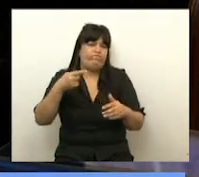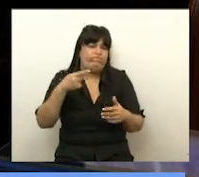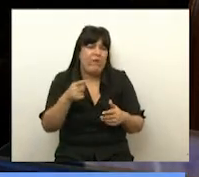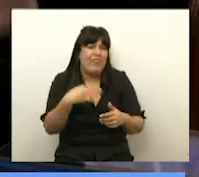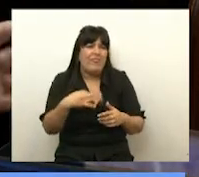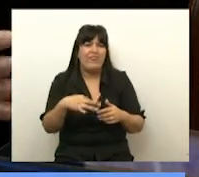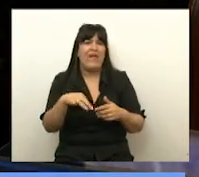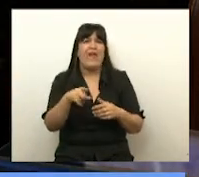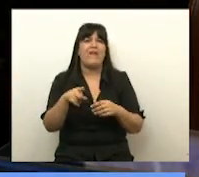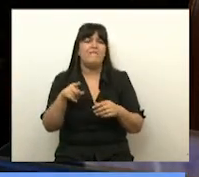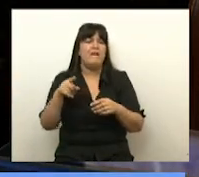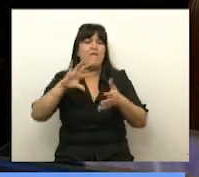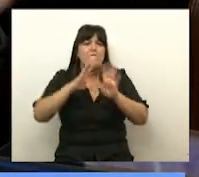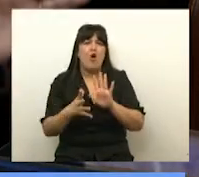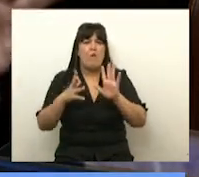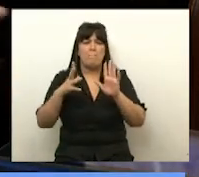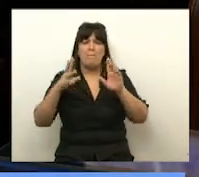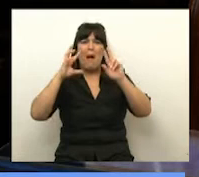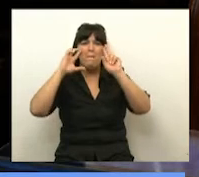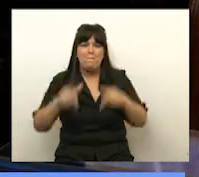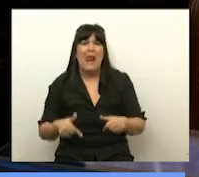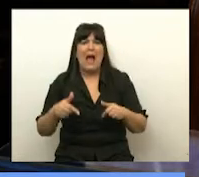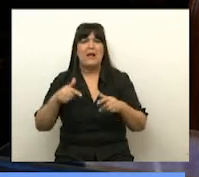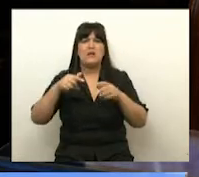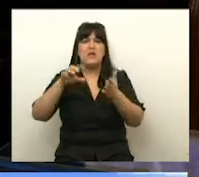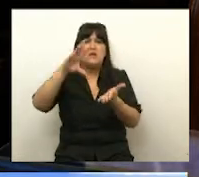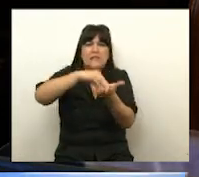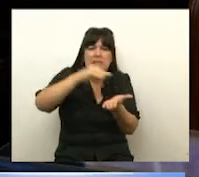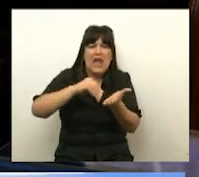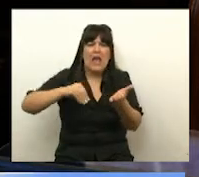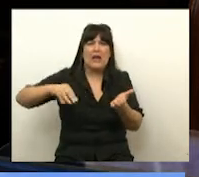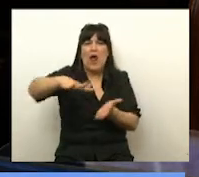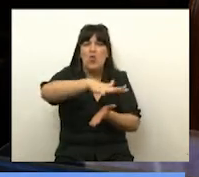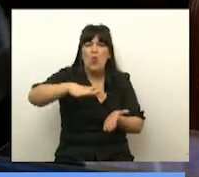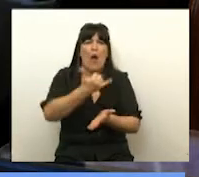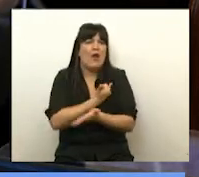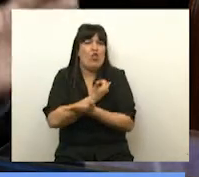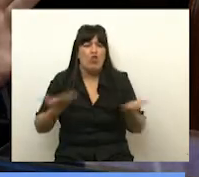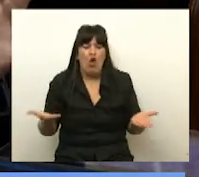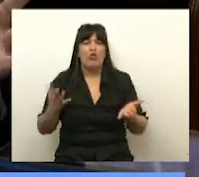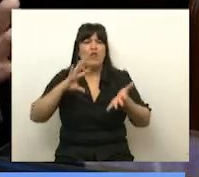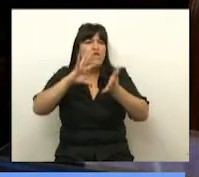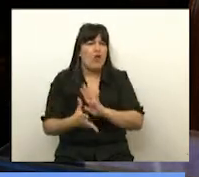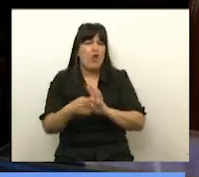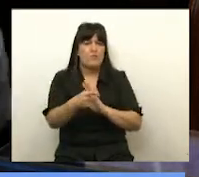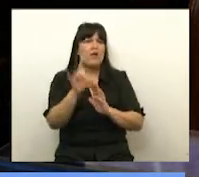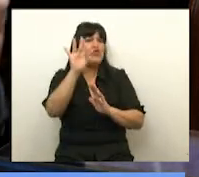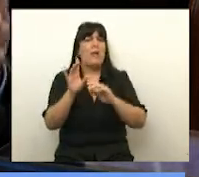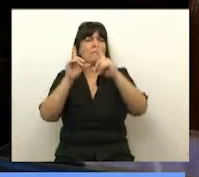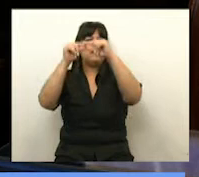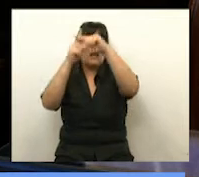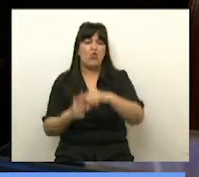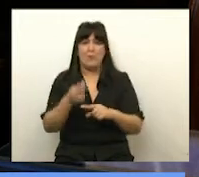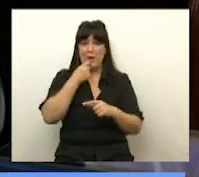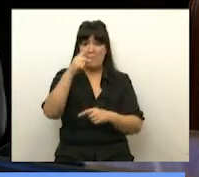carácter geopolítico que muchas veces no se ve desde un Estado que entiende que es solamente administrar números. Cuando se administra